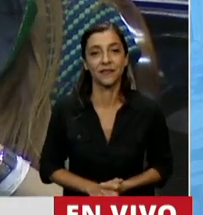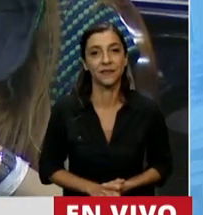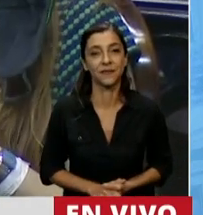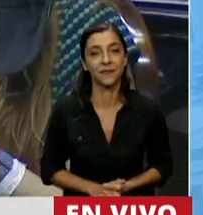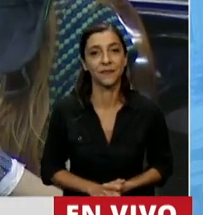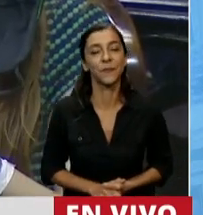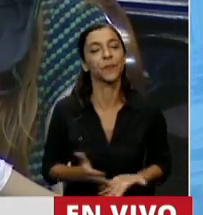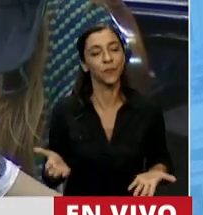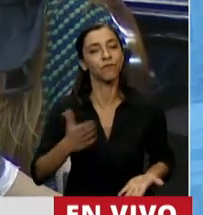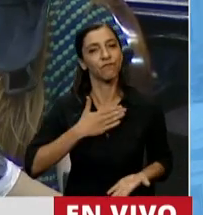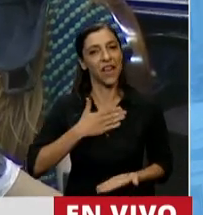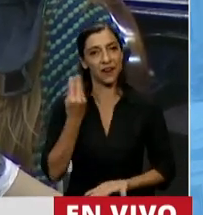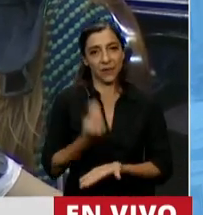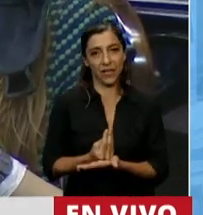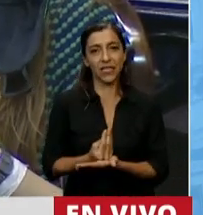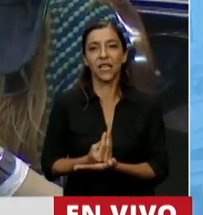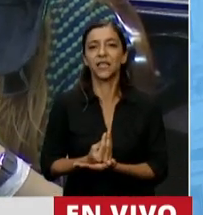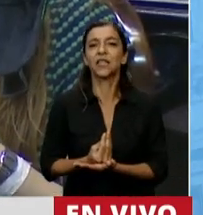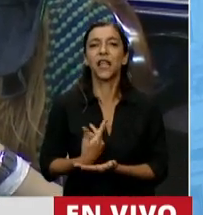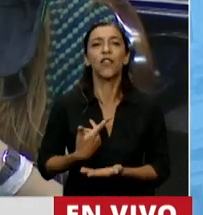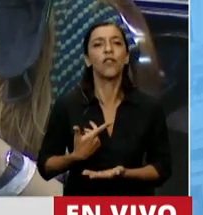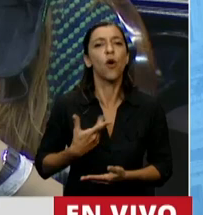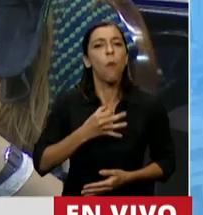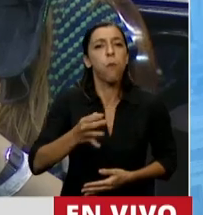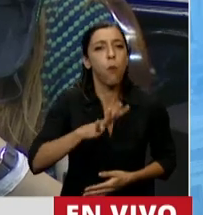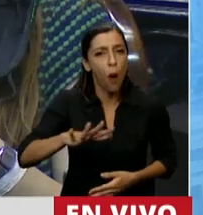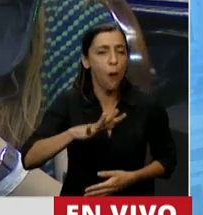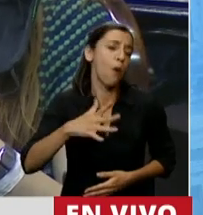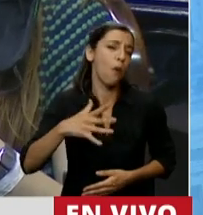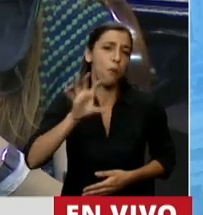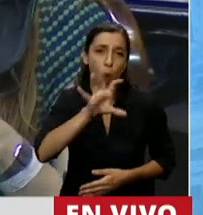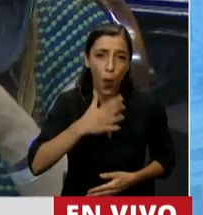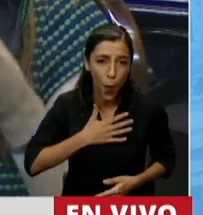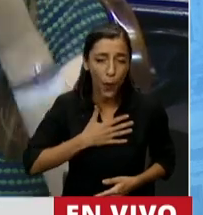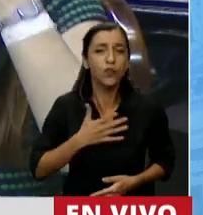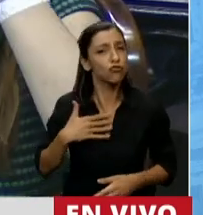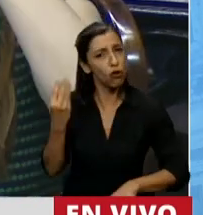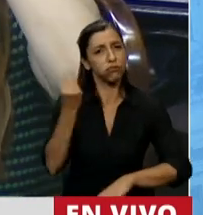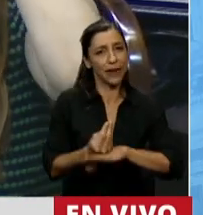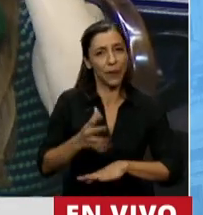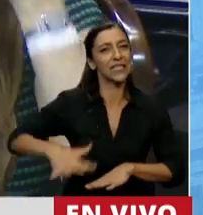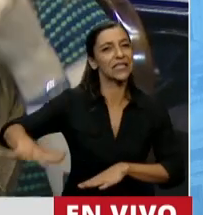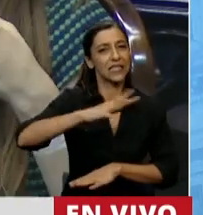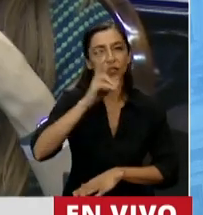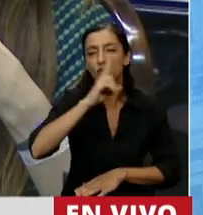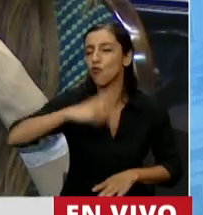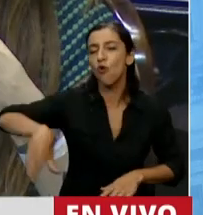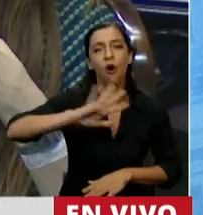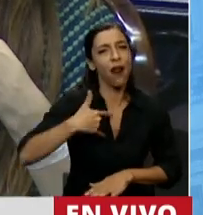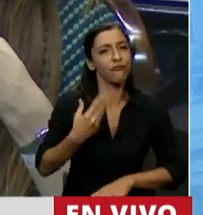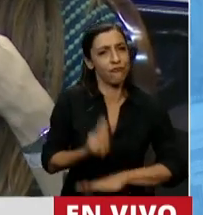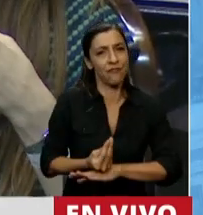de muchas de las mujeres de mi pueblo, de muchas de las mujeres de mi provincia, de muchas de las mujeres que tuve cerca y que